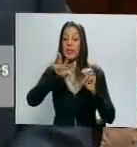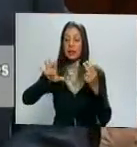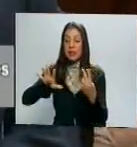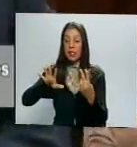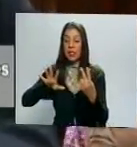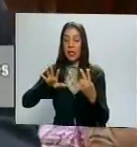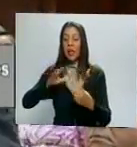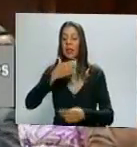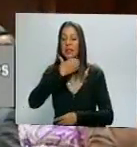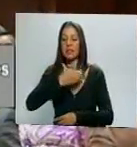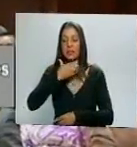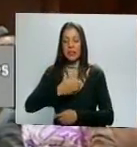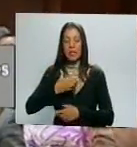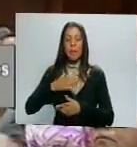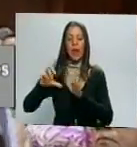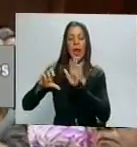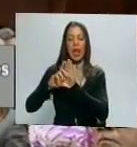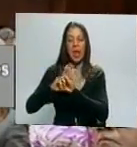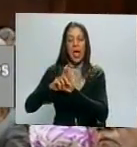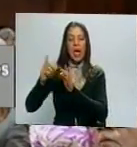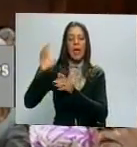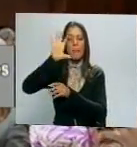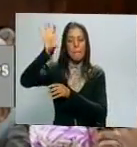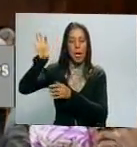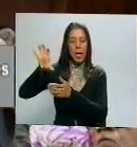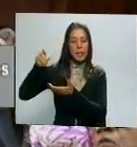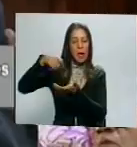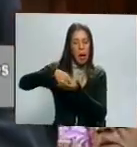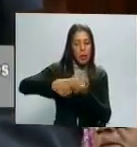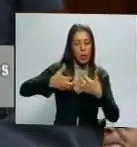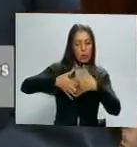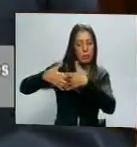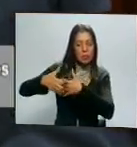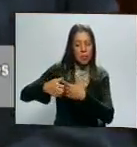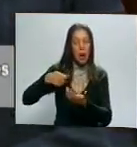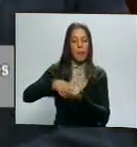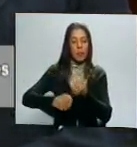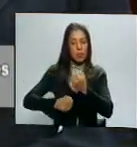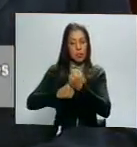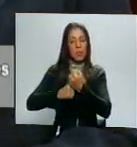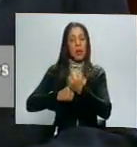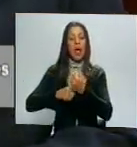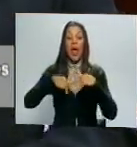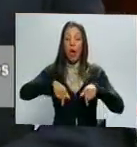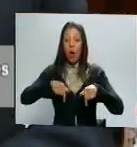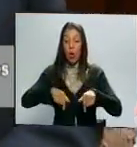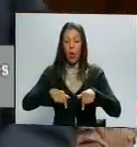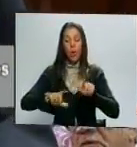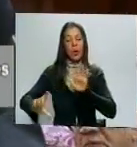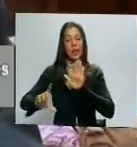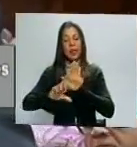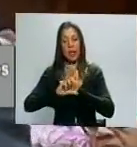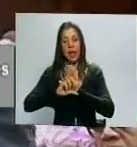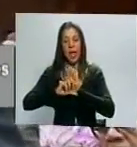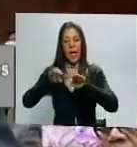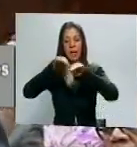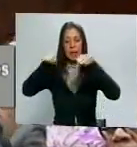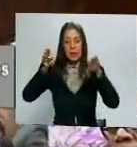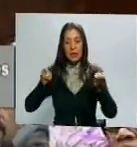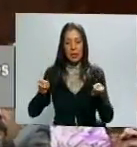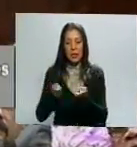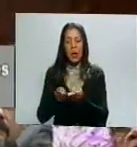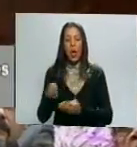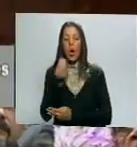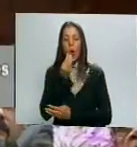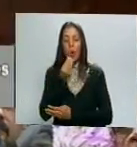de inversión extranjera productiva, y ahora vamos a aprobar esta ley constitucional del Comité Local de